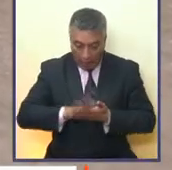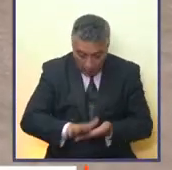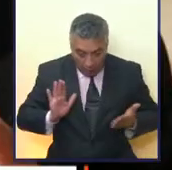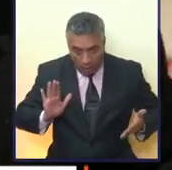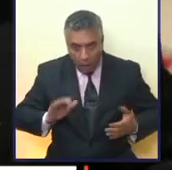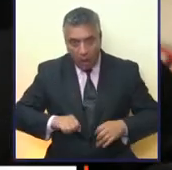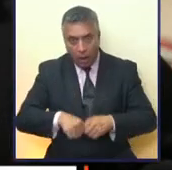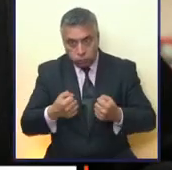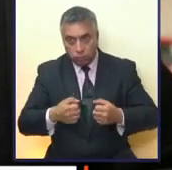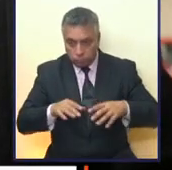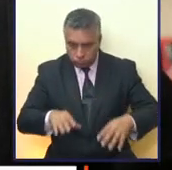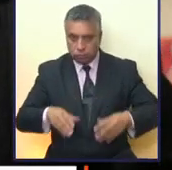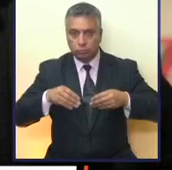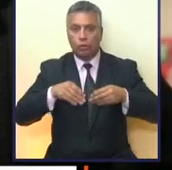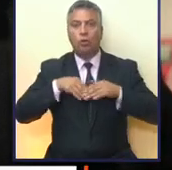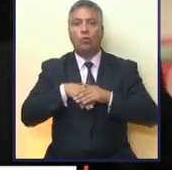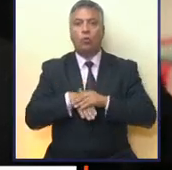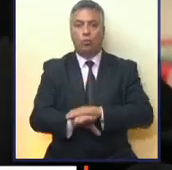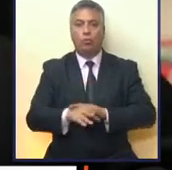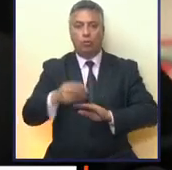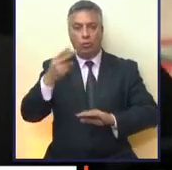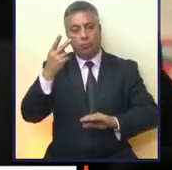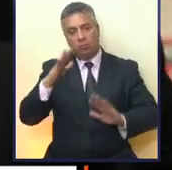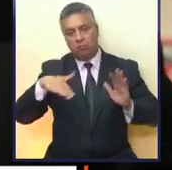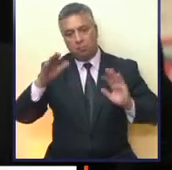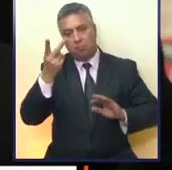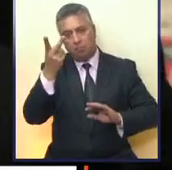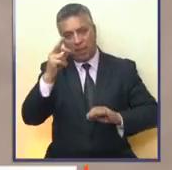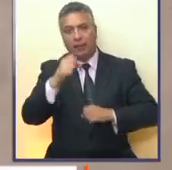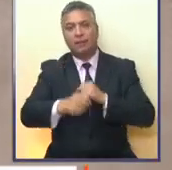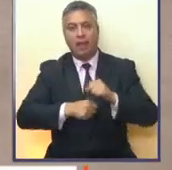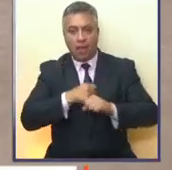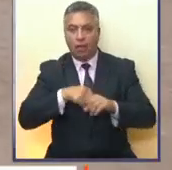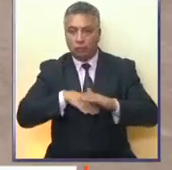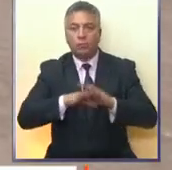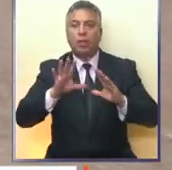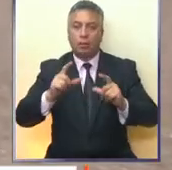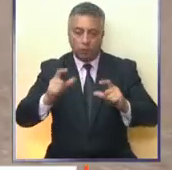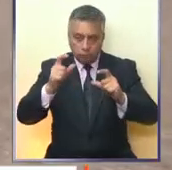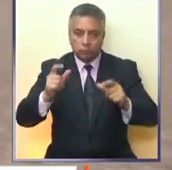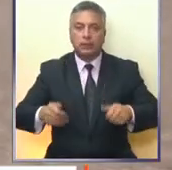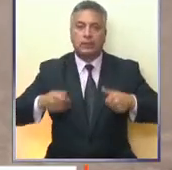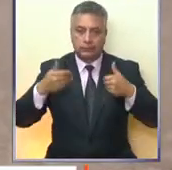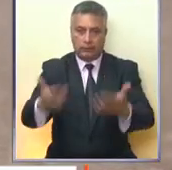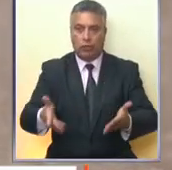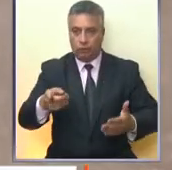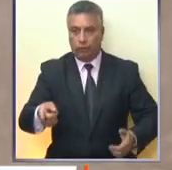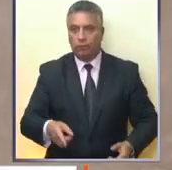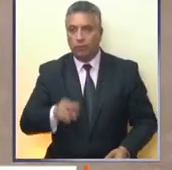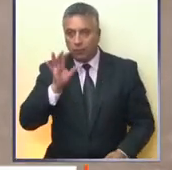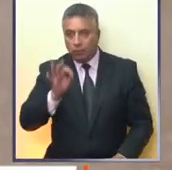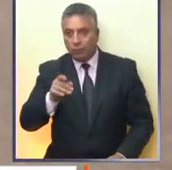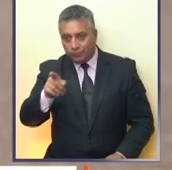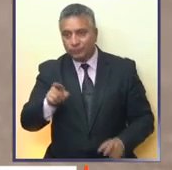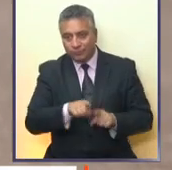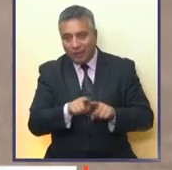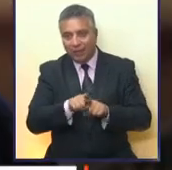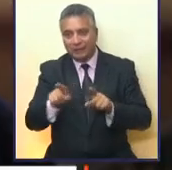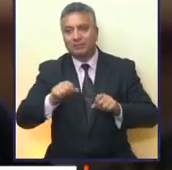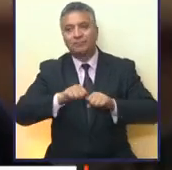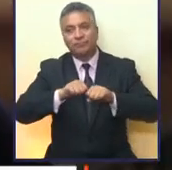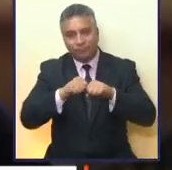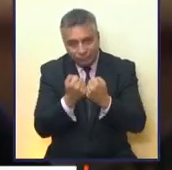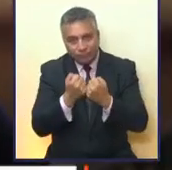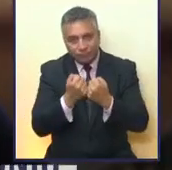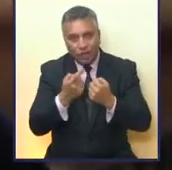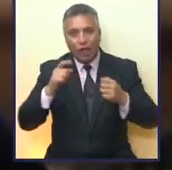recuperó, los guardó durante más de 2 décadas y luego los entregó. es una fractura política que está